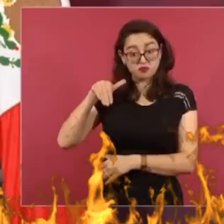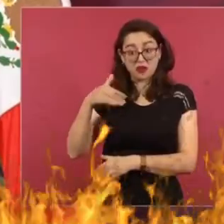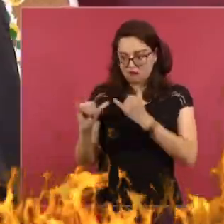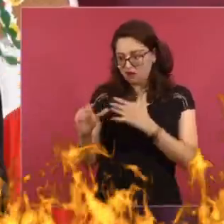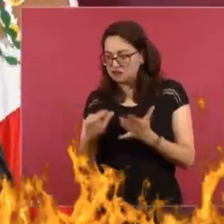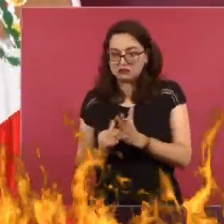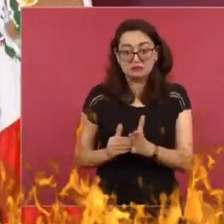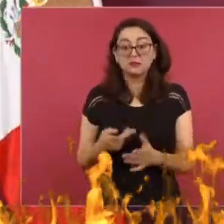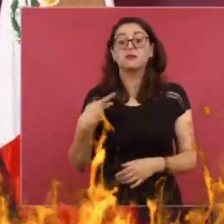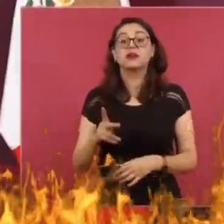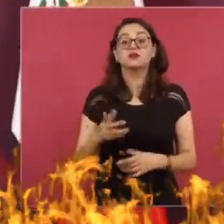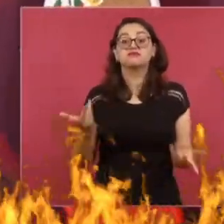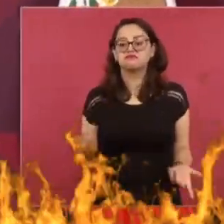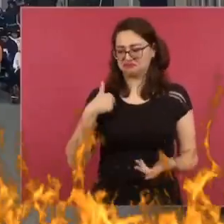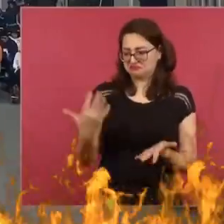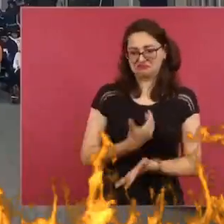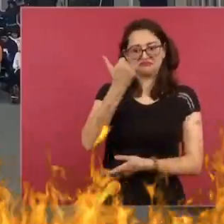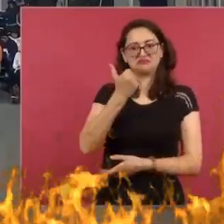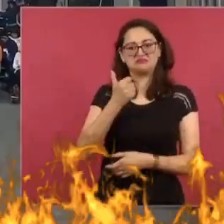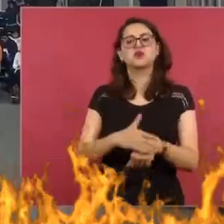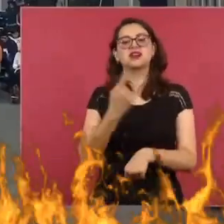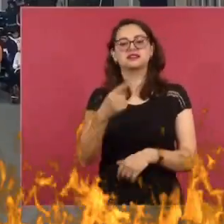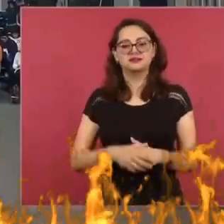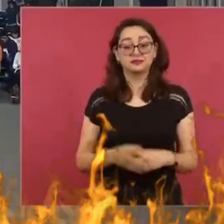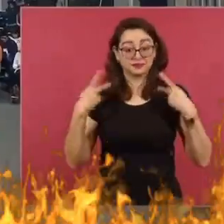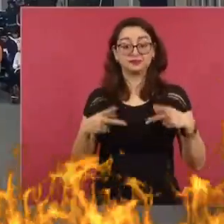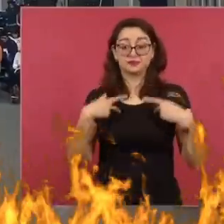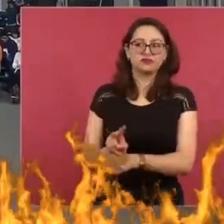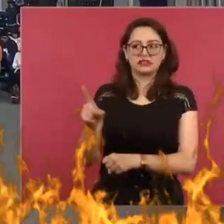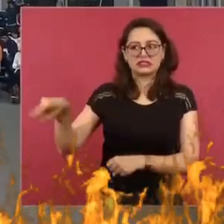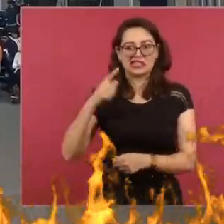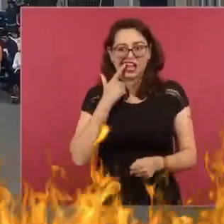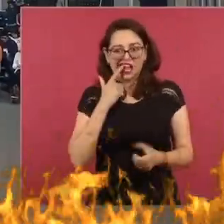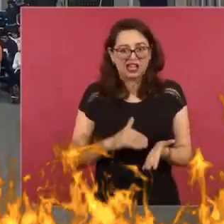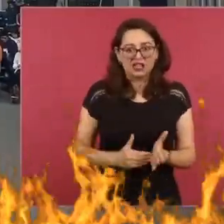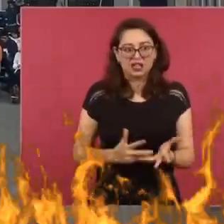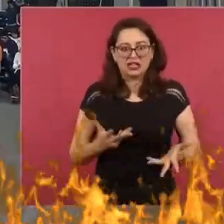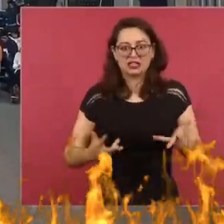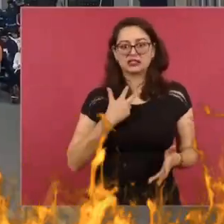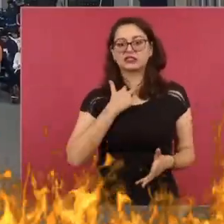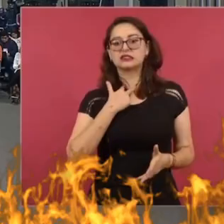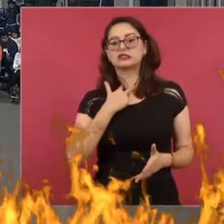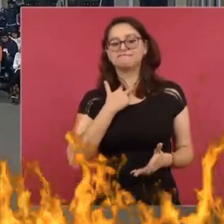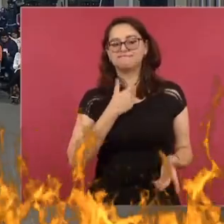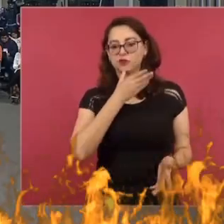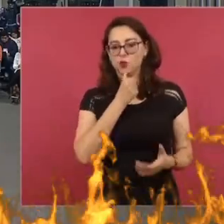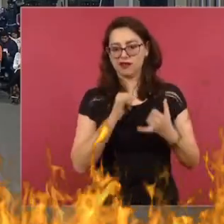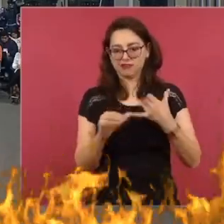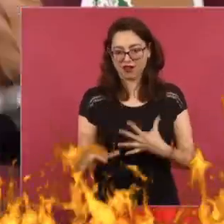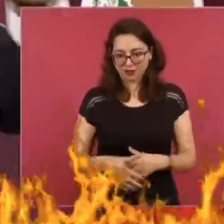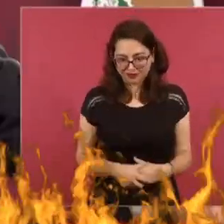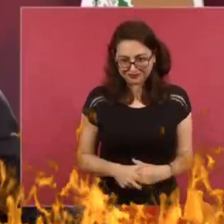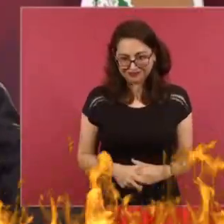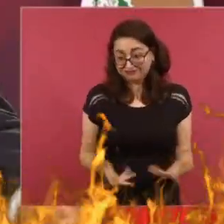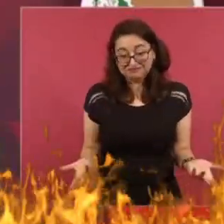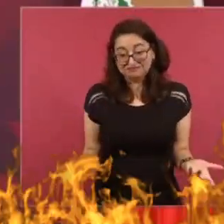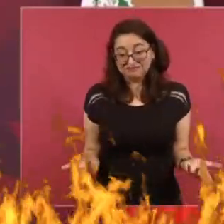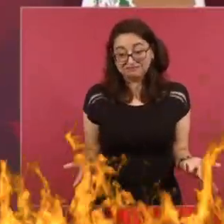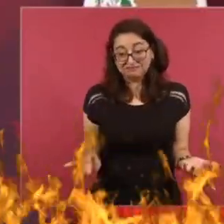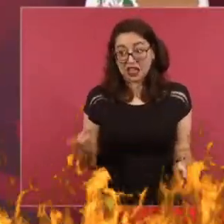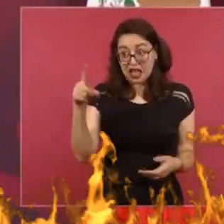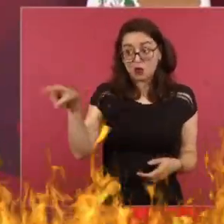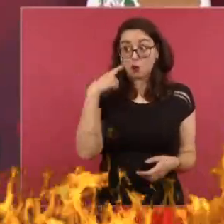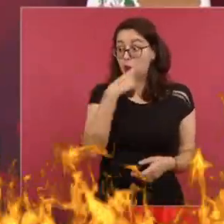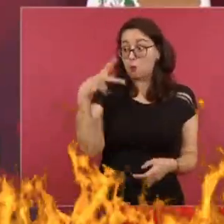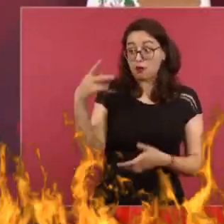cómo sí se puede? Porque la gente sale a votar y a cuidar su voto. Si se tratara de los funcionarios, pues no se